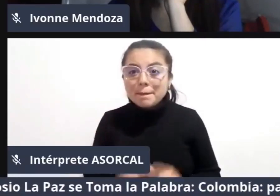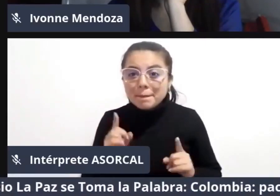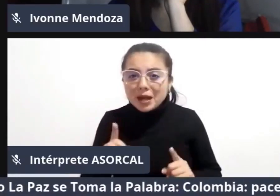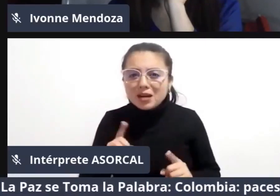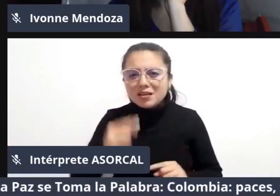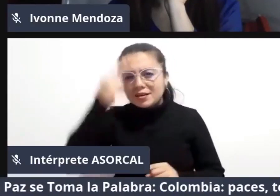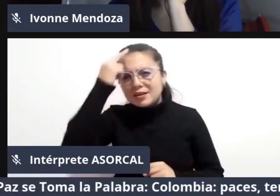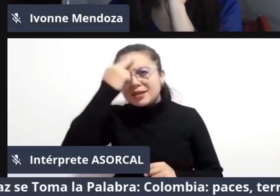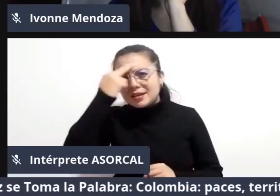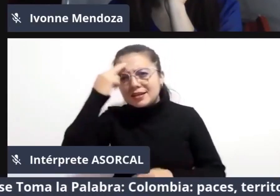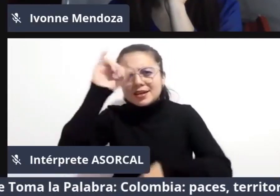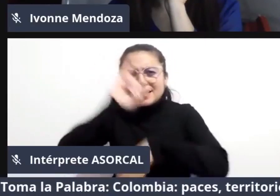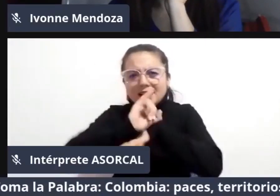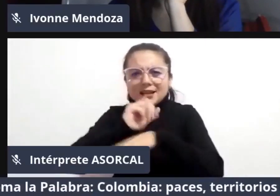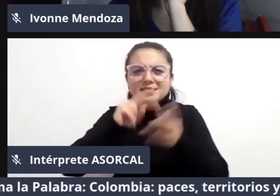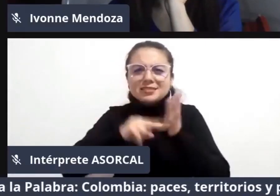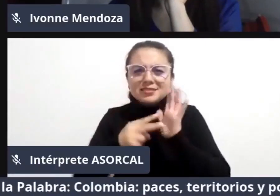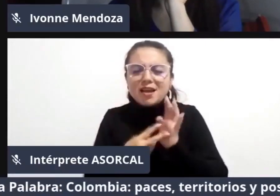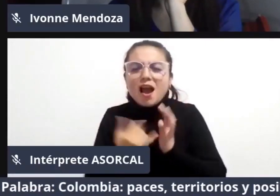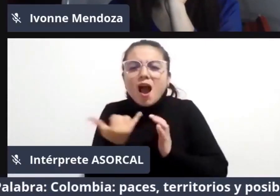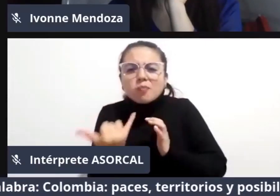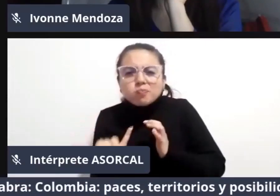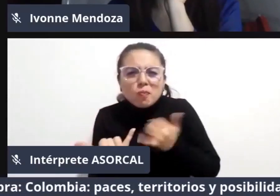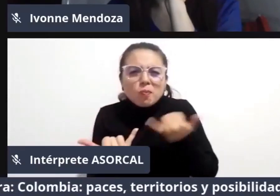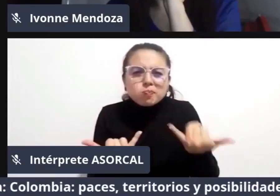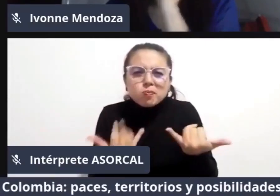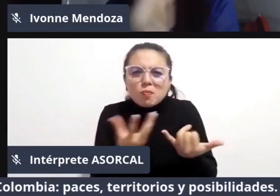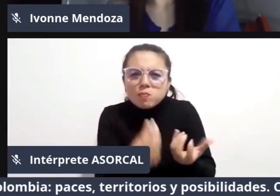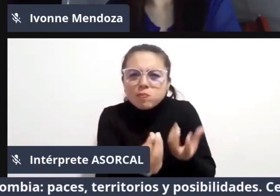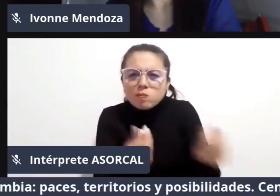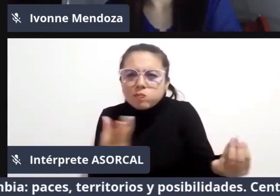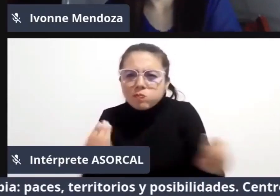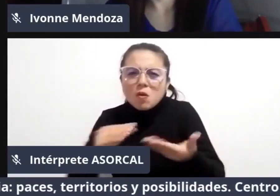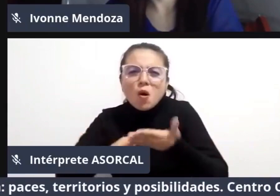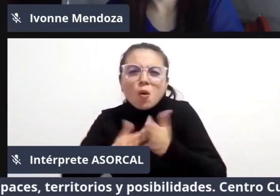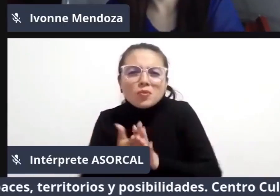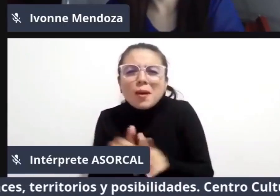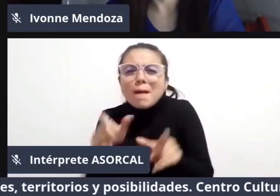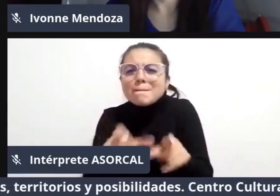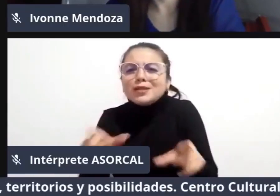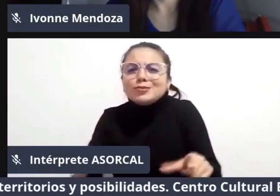comunidades, la gente, nosotros a veces le llamamos la gente de a pie,